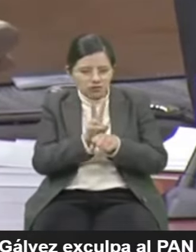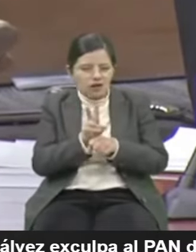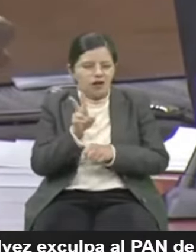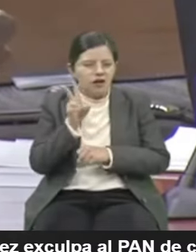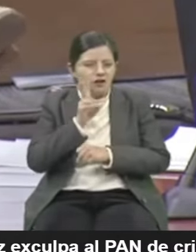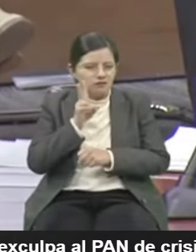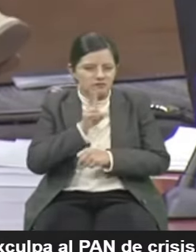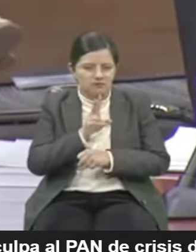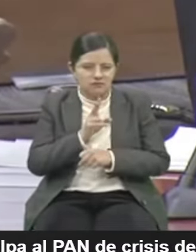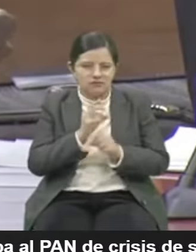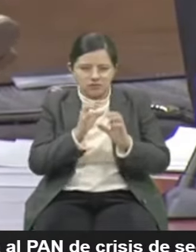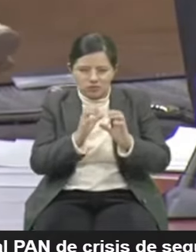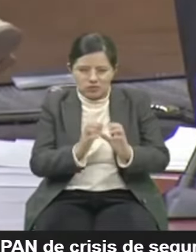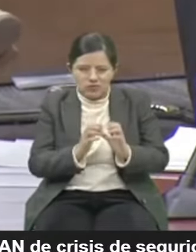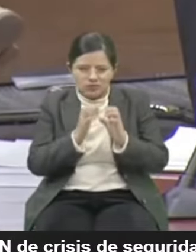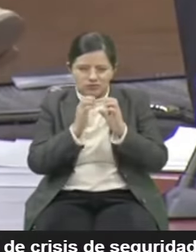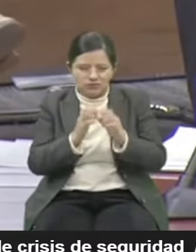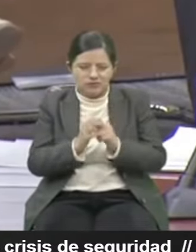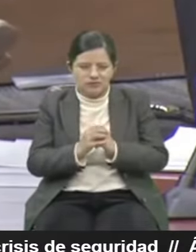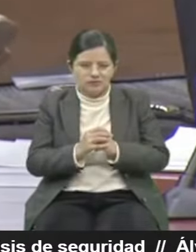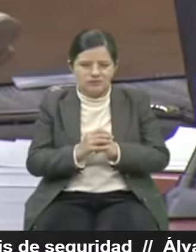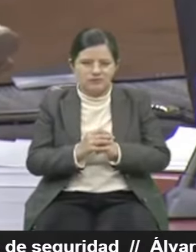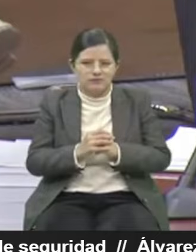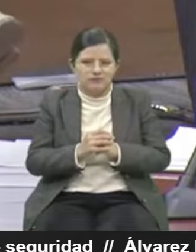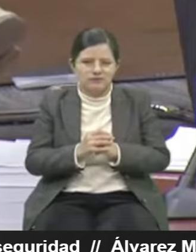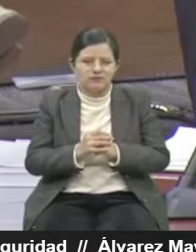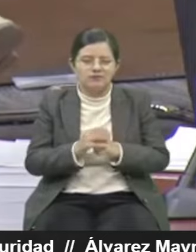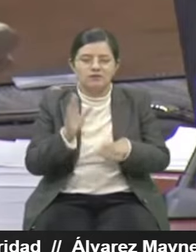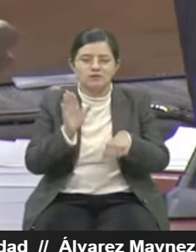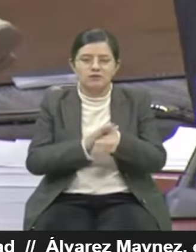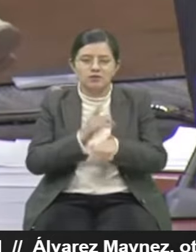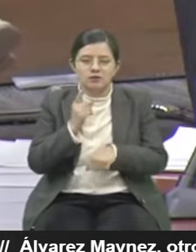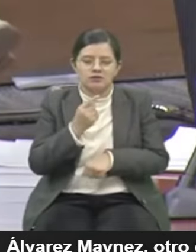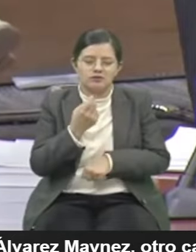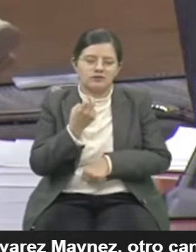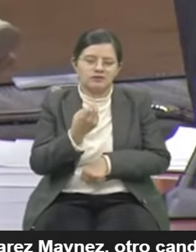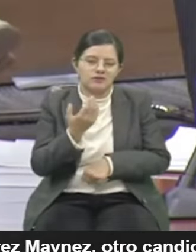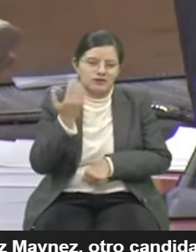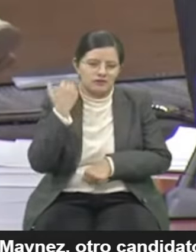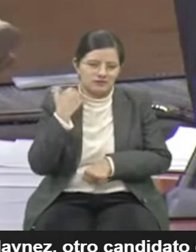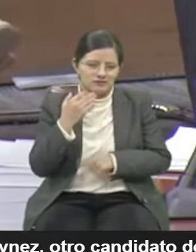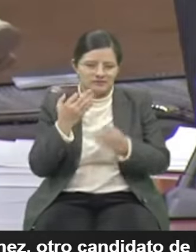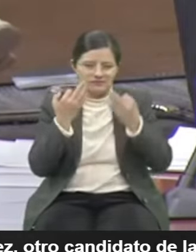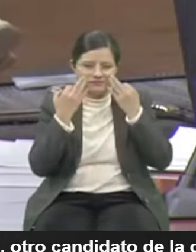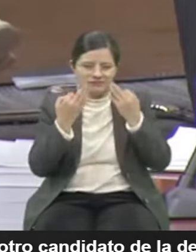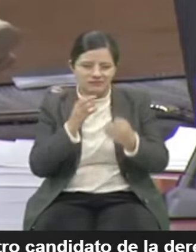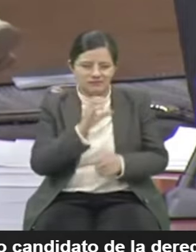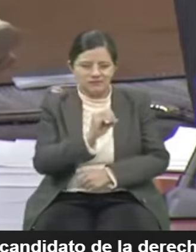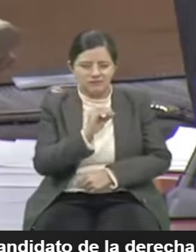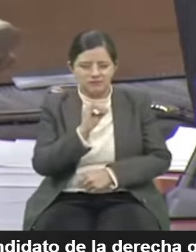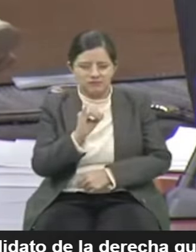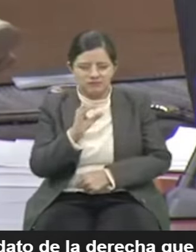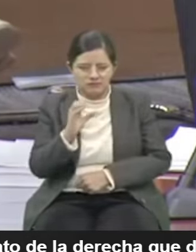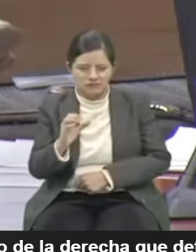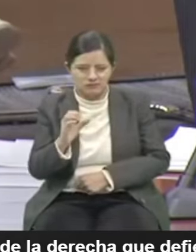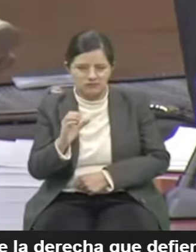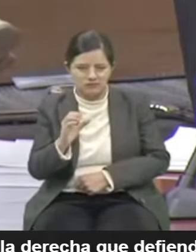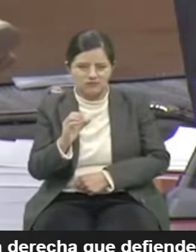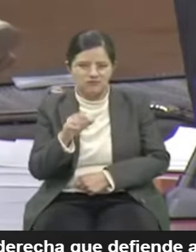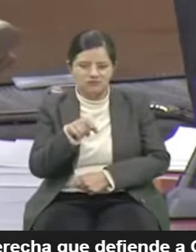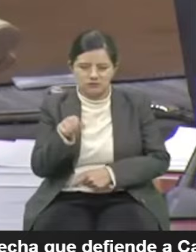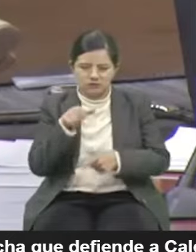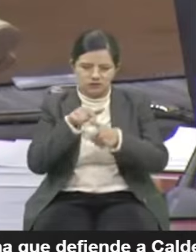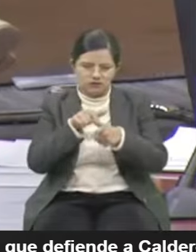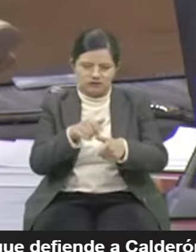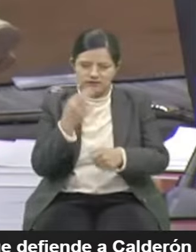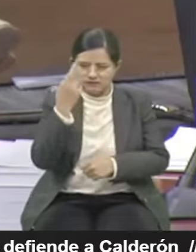esos recursos particularmente por los antecedentes de Las observaciones del órgano interno de control que siguen